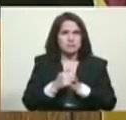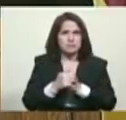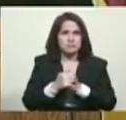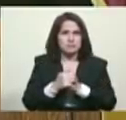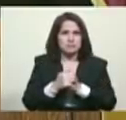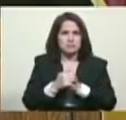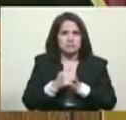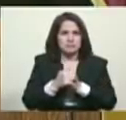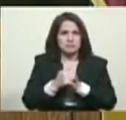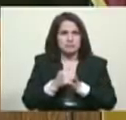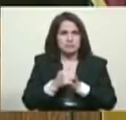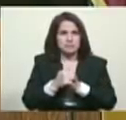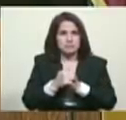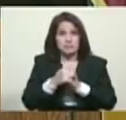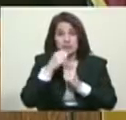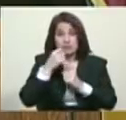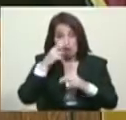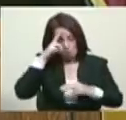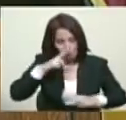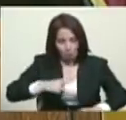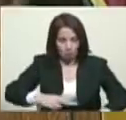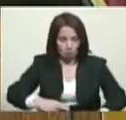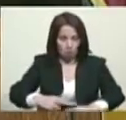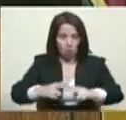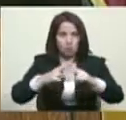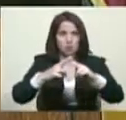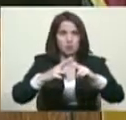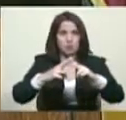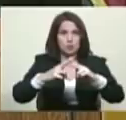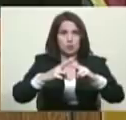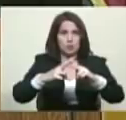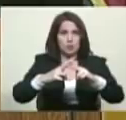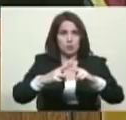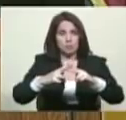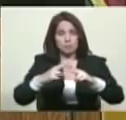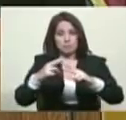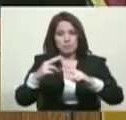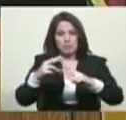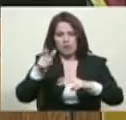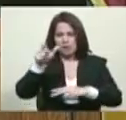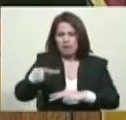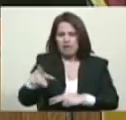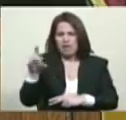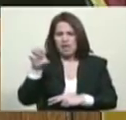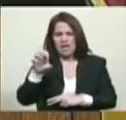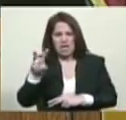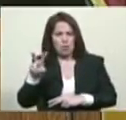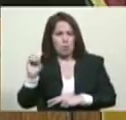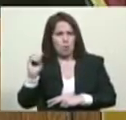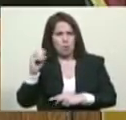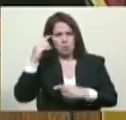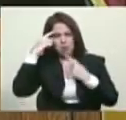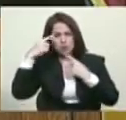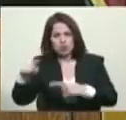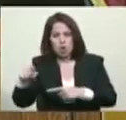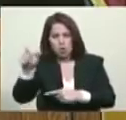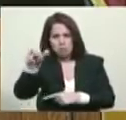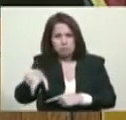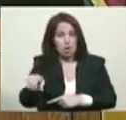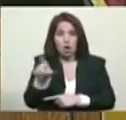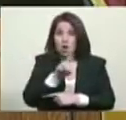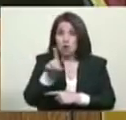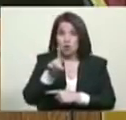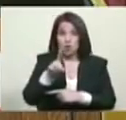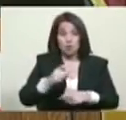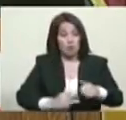que este reconocimiento no es a Evo Morales. Evo solo no haría nada. Yo estoy muy agradecido con